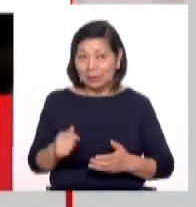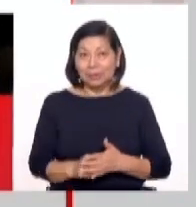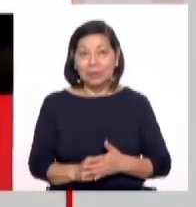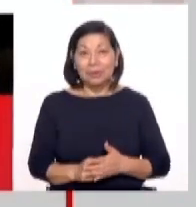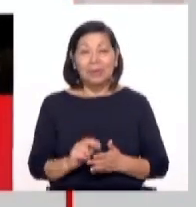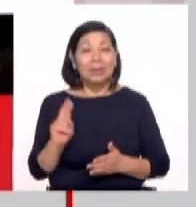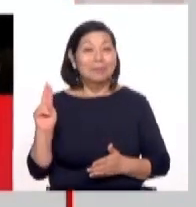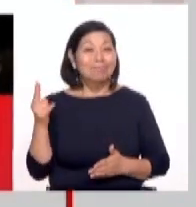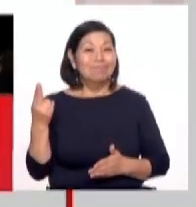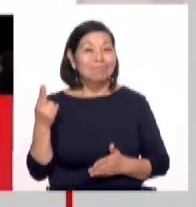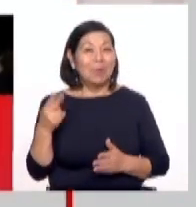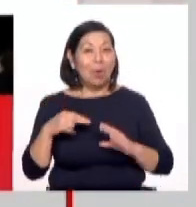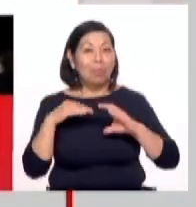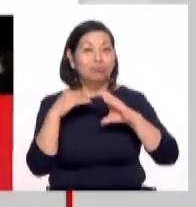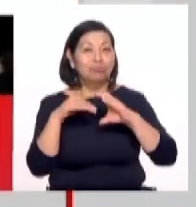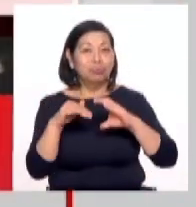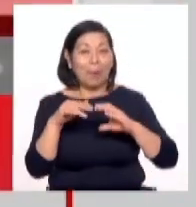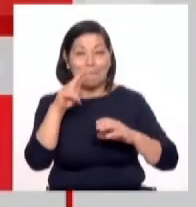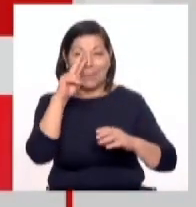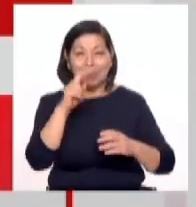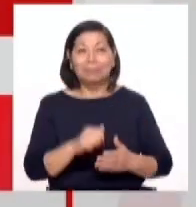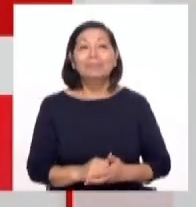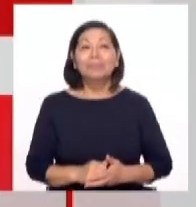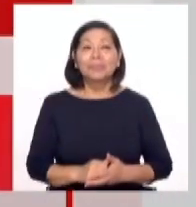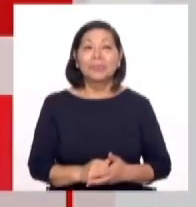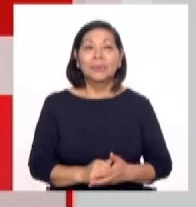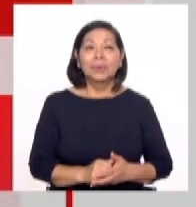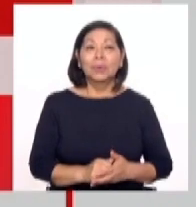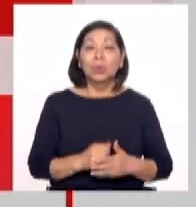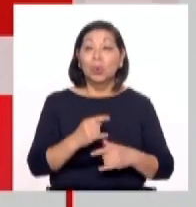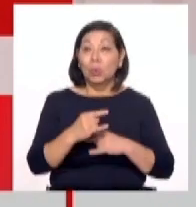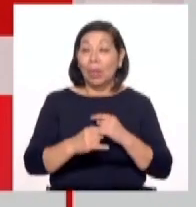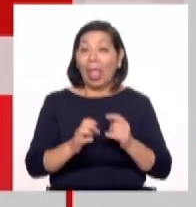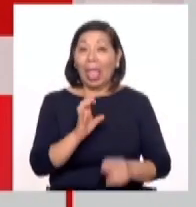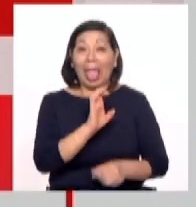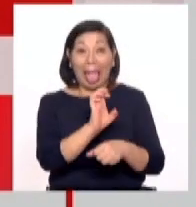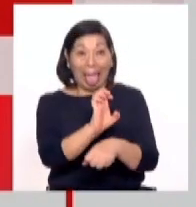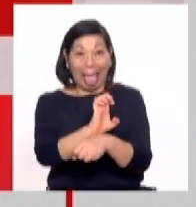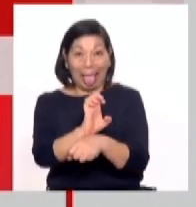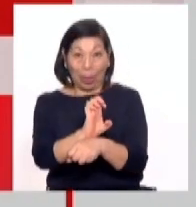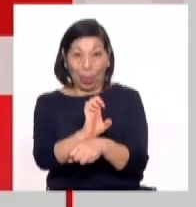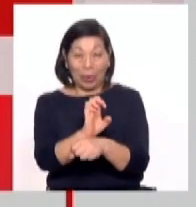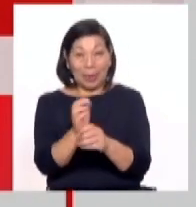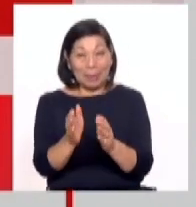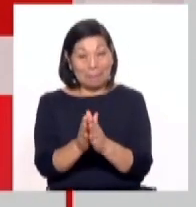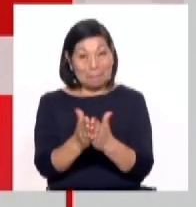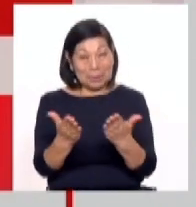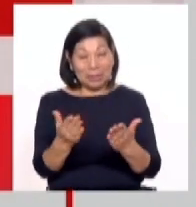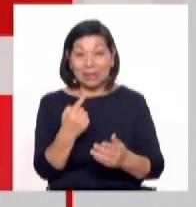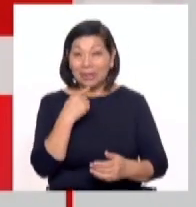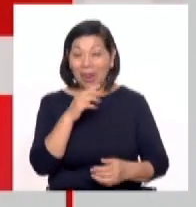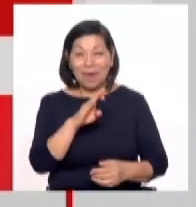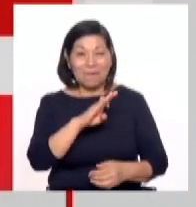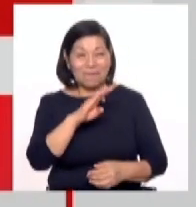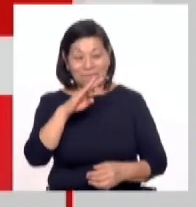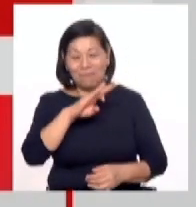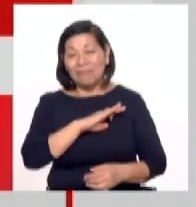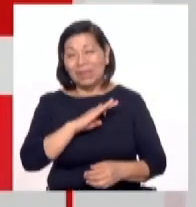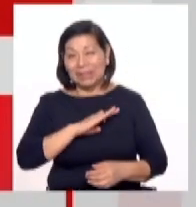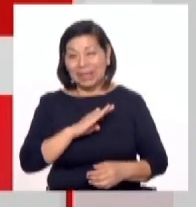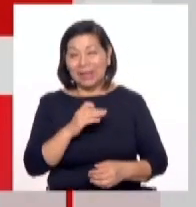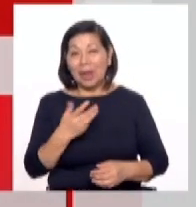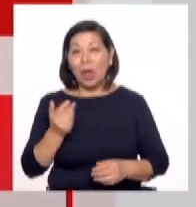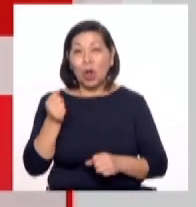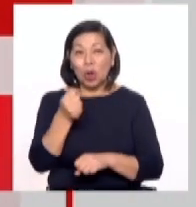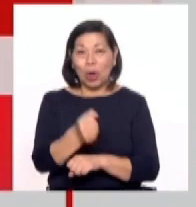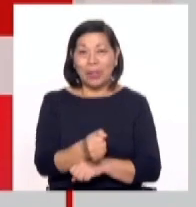de corrupción que remese a Perú El Universo de Ecuador publica la denuncia de la fiscal contra la